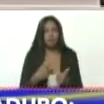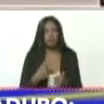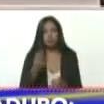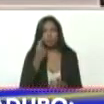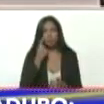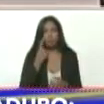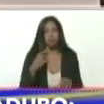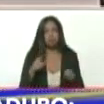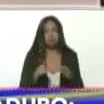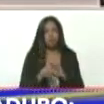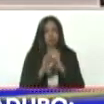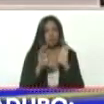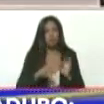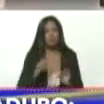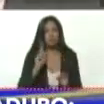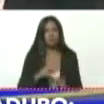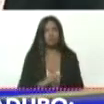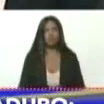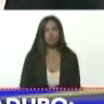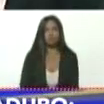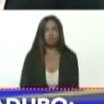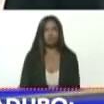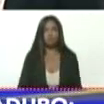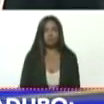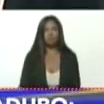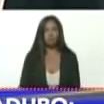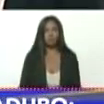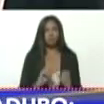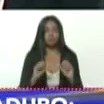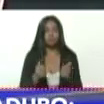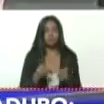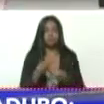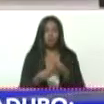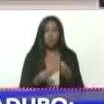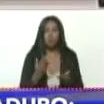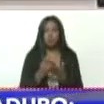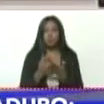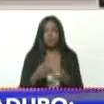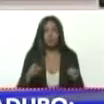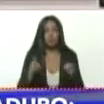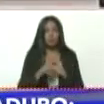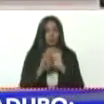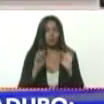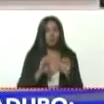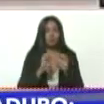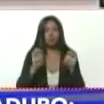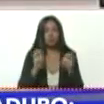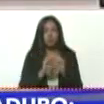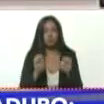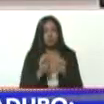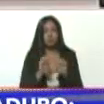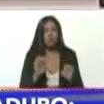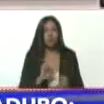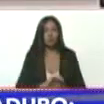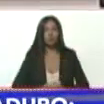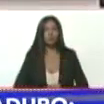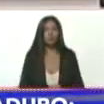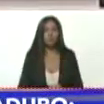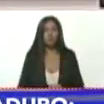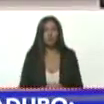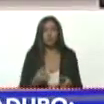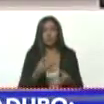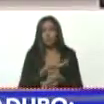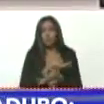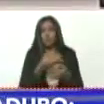de ustedes, ¿no? Arrancando como debe ser, con la educación